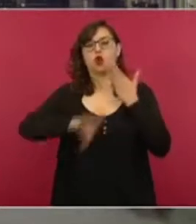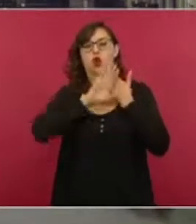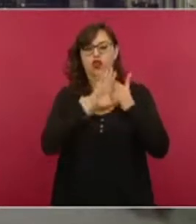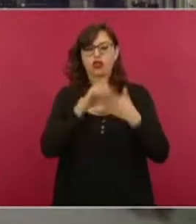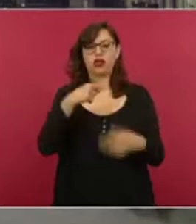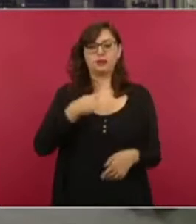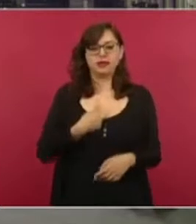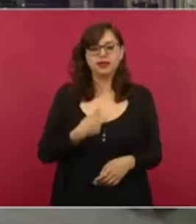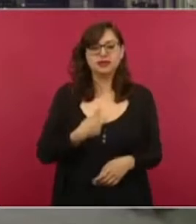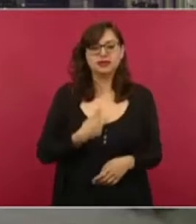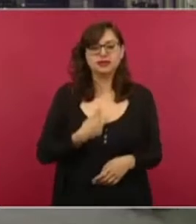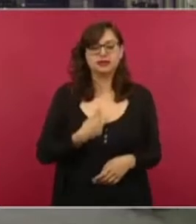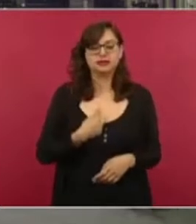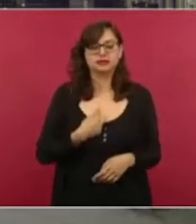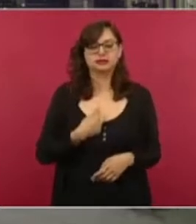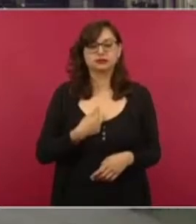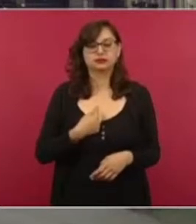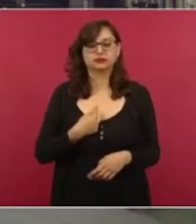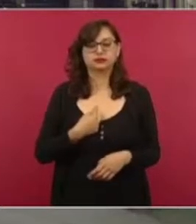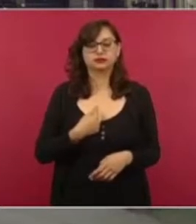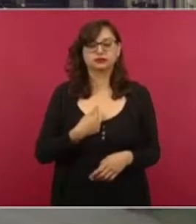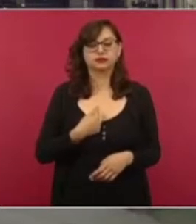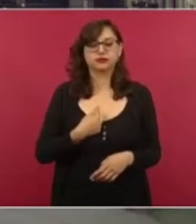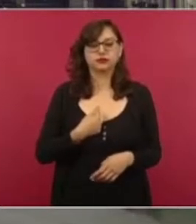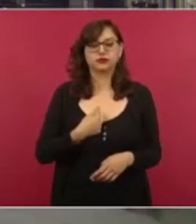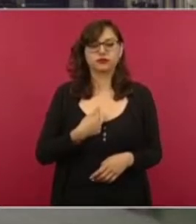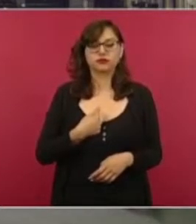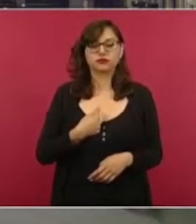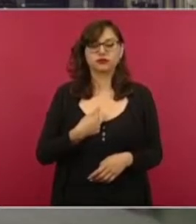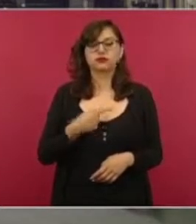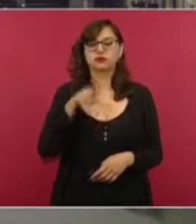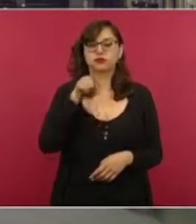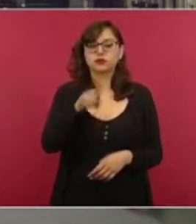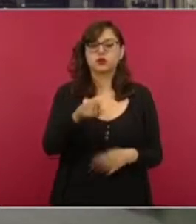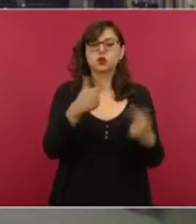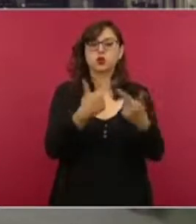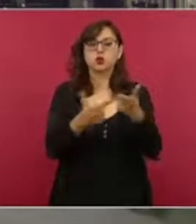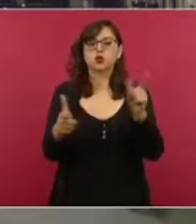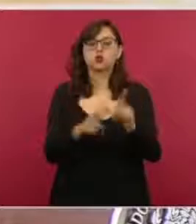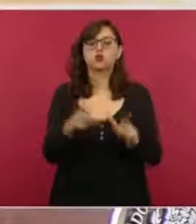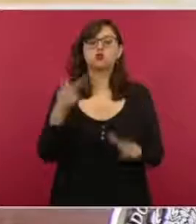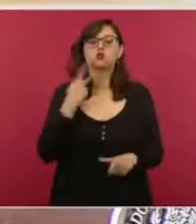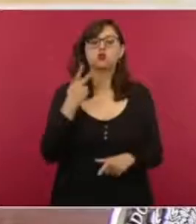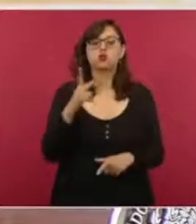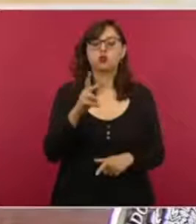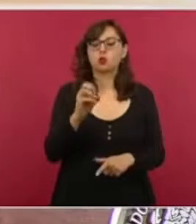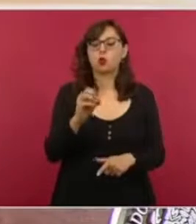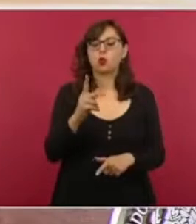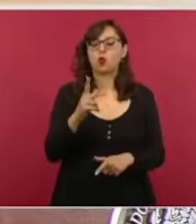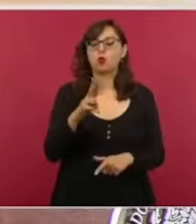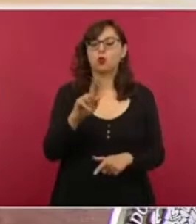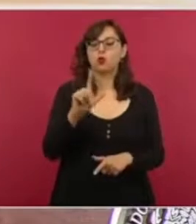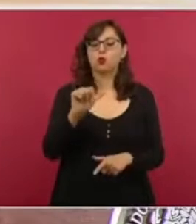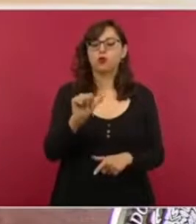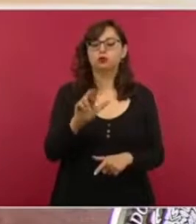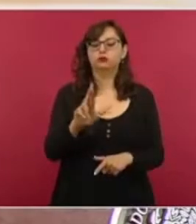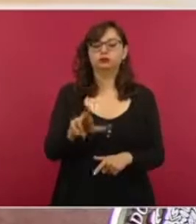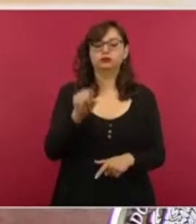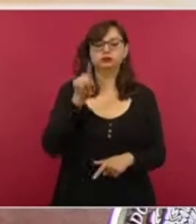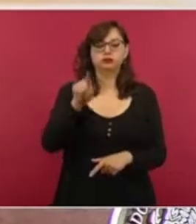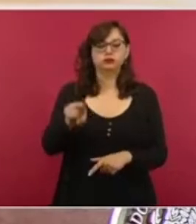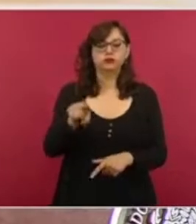lo asiló el Partido Popular y lo promovió como